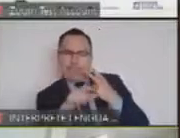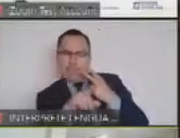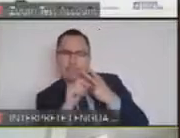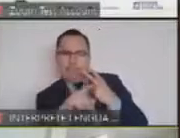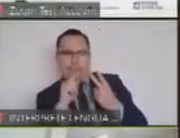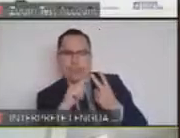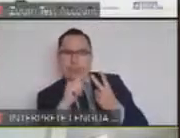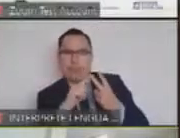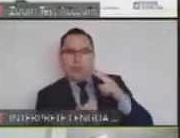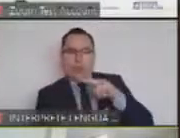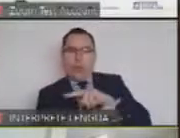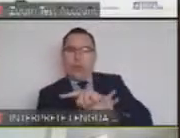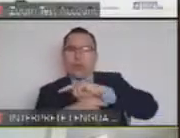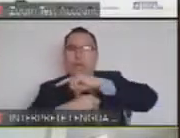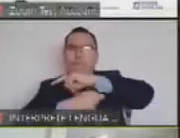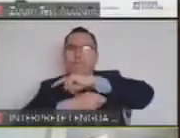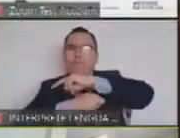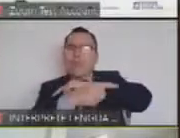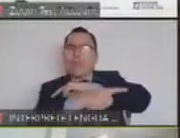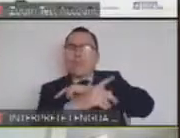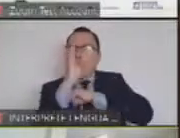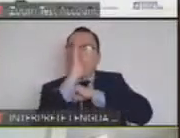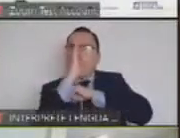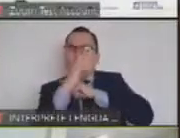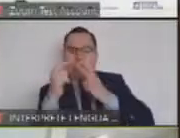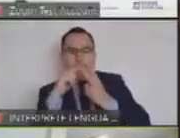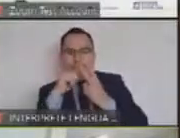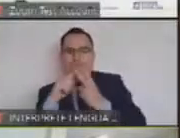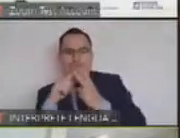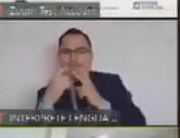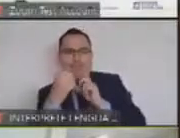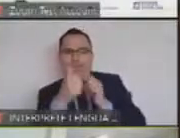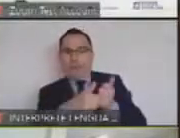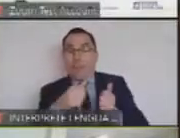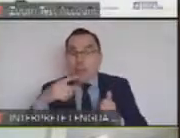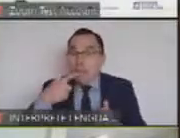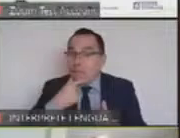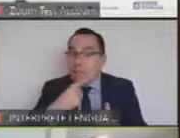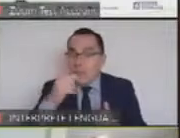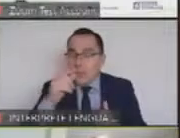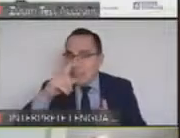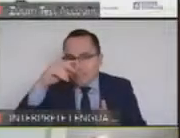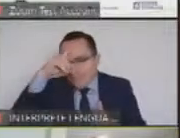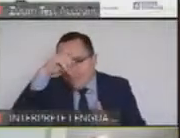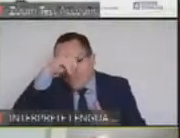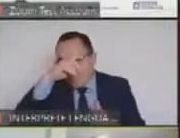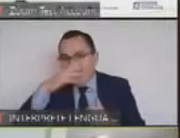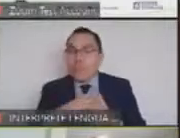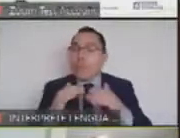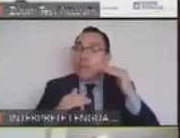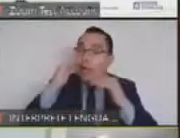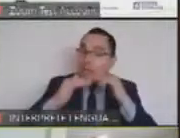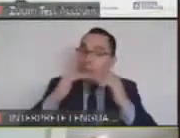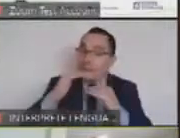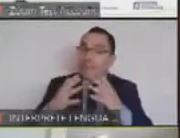siempre complejo de abordar, por cierto que es complejo de abordar, y que la mayor de las veces logra minar en forma silenciosa